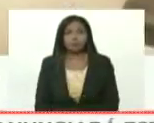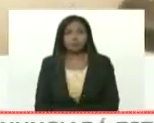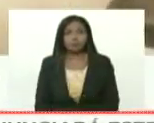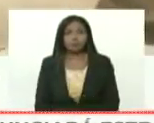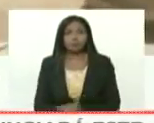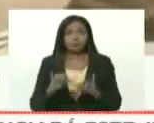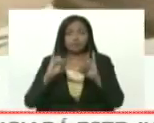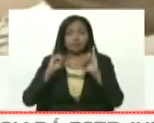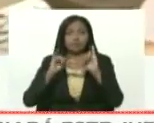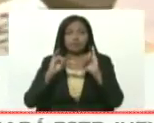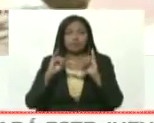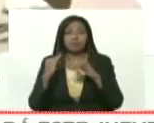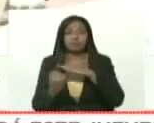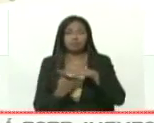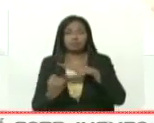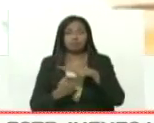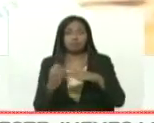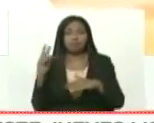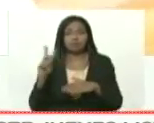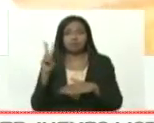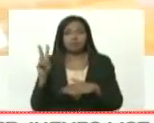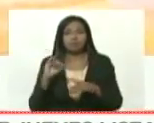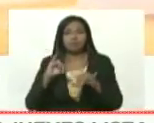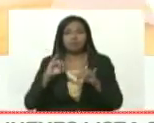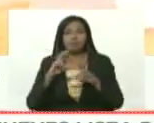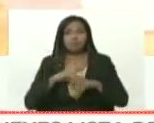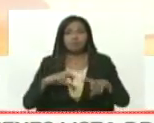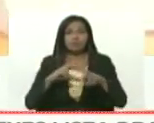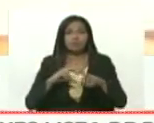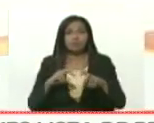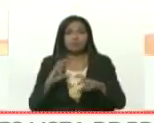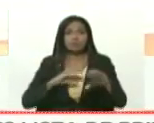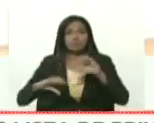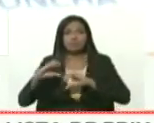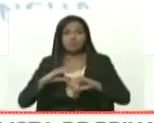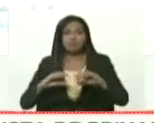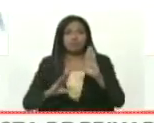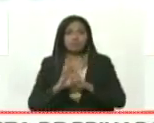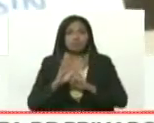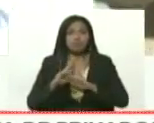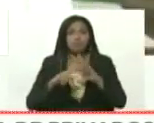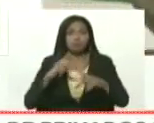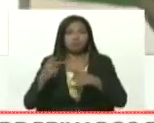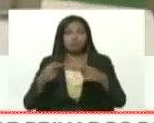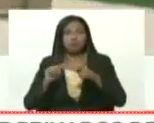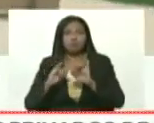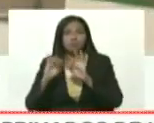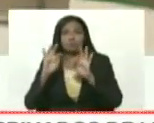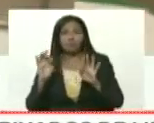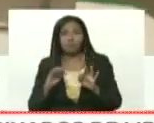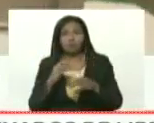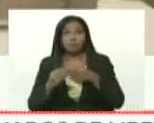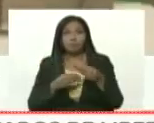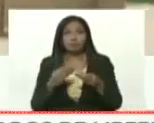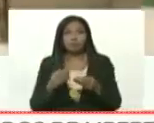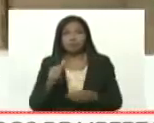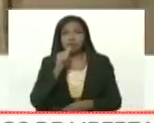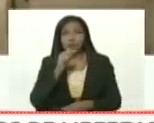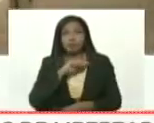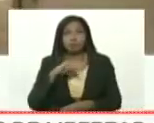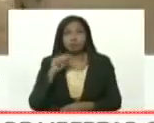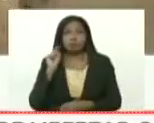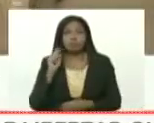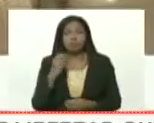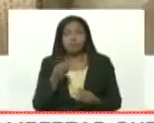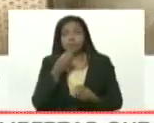Ingenieros del Instituto Venezolano de Investigaciones Científicas, de la Fundación, y innovadores que están desarrollando procesos de filtración para tratar el agua que necesitamos para el buen